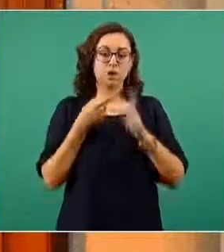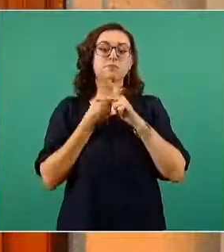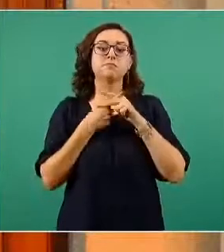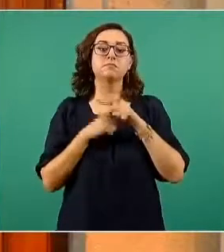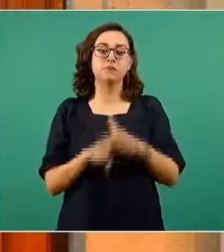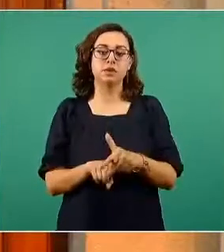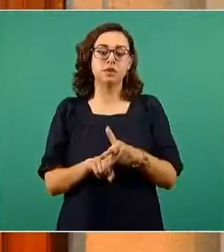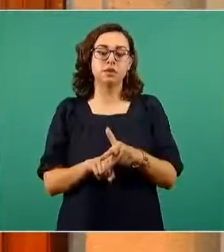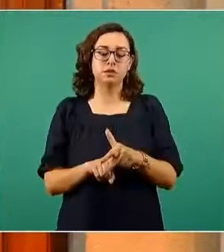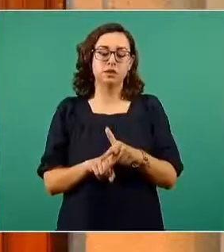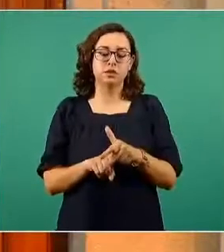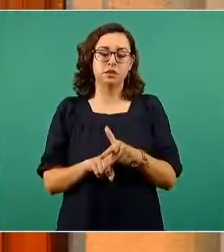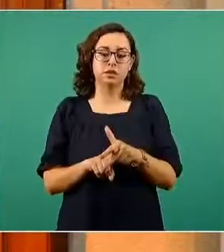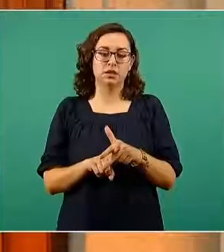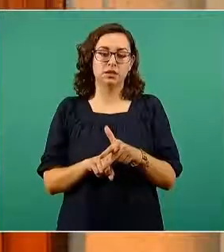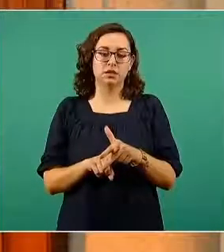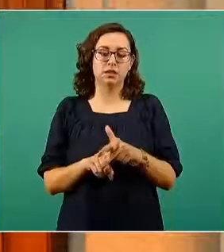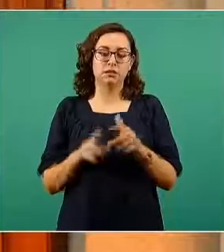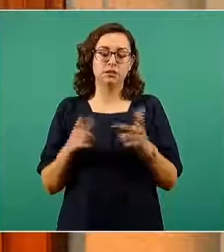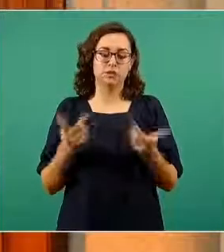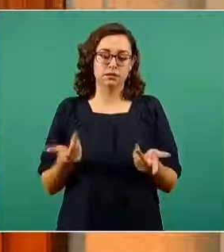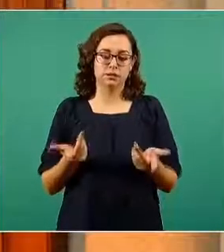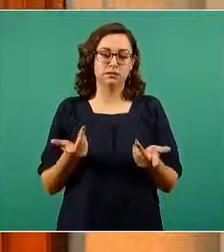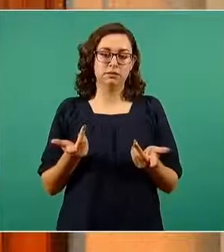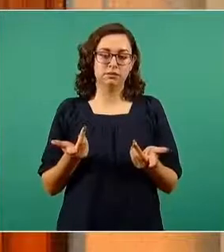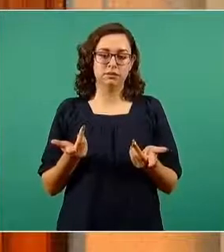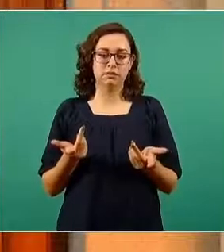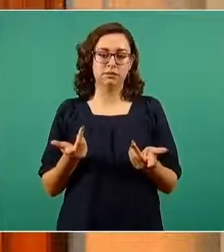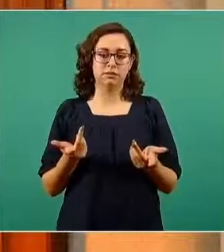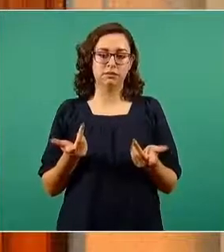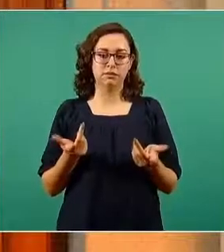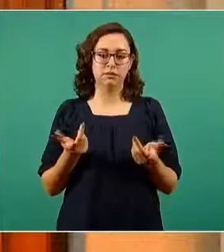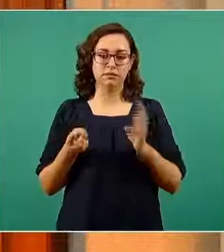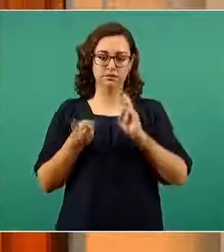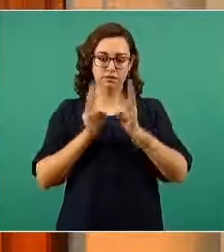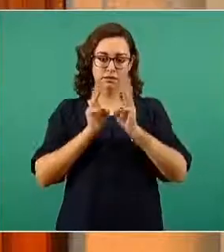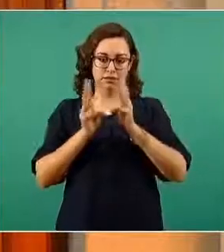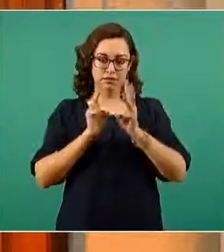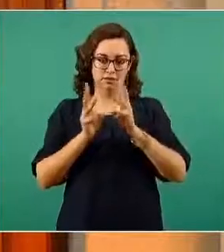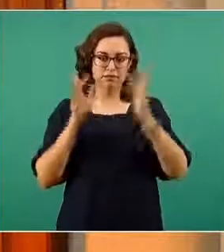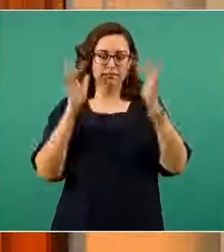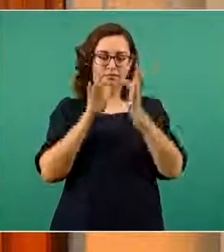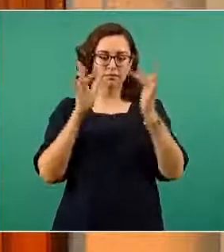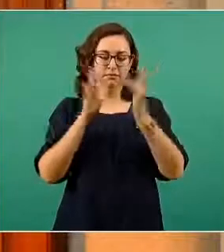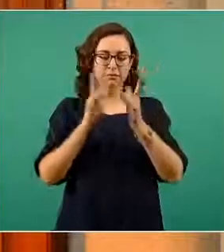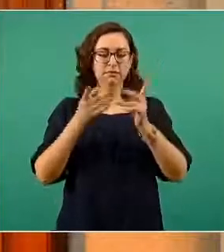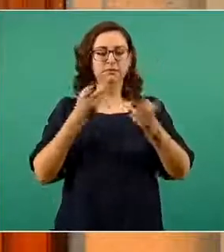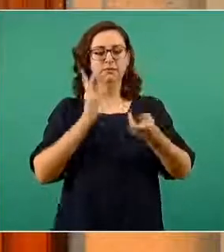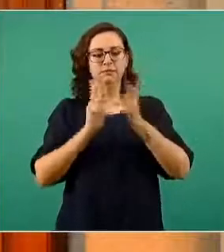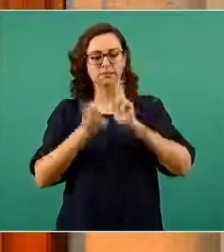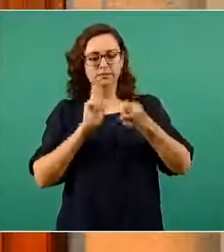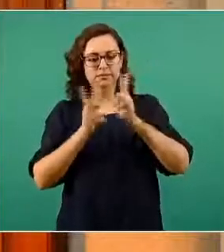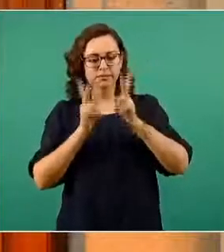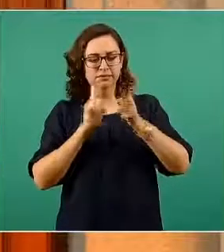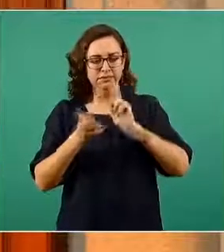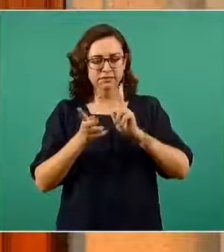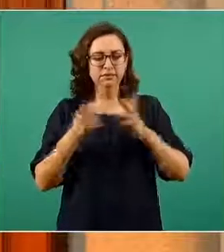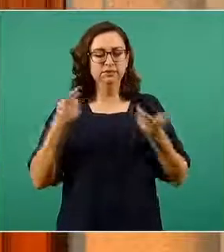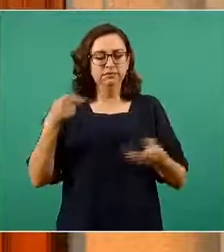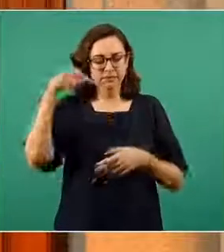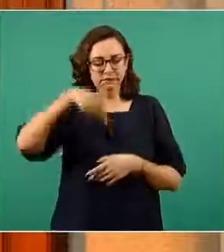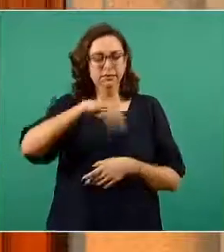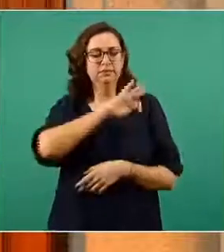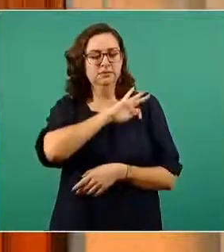página de internet, o cuando dé clic, en el caso del chatbot, pues le va a abrir obviamente la aplicación correspondiente a través de la